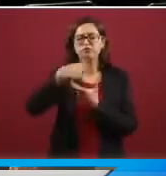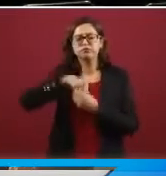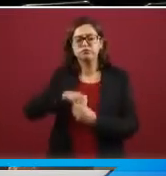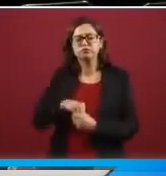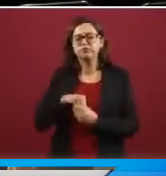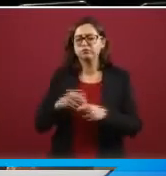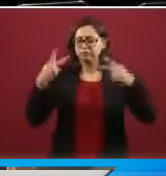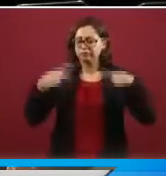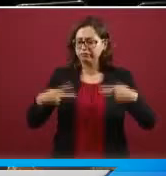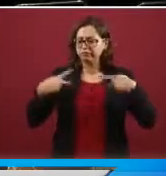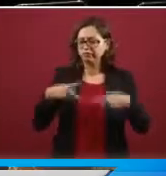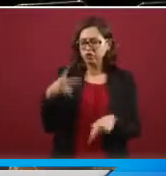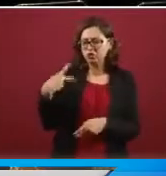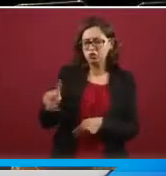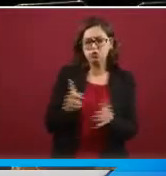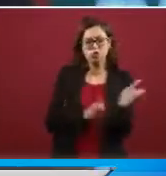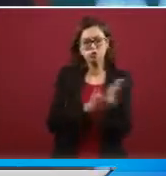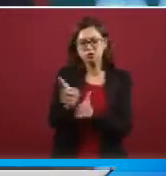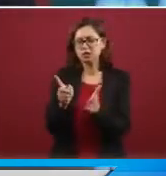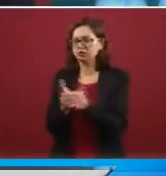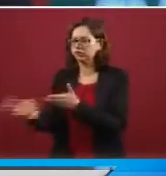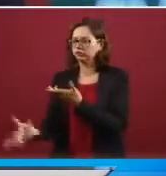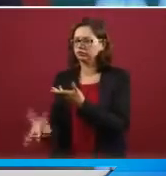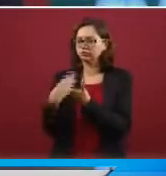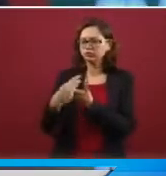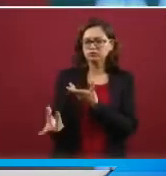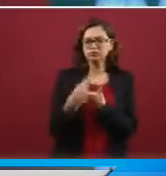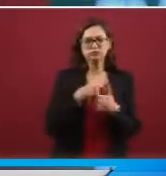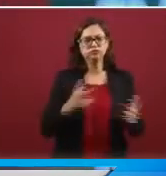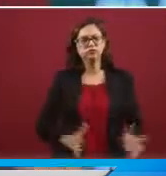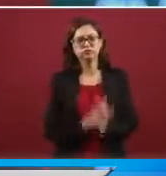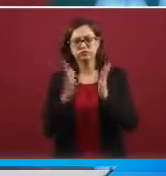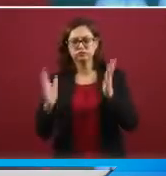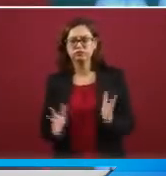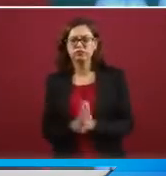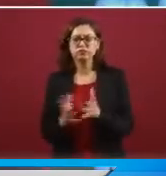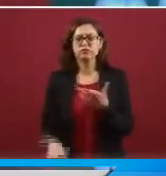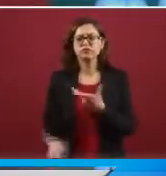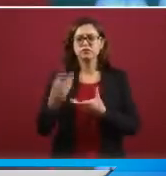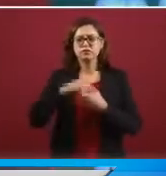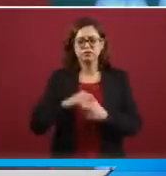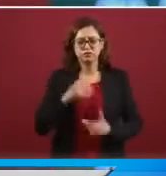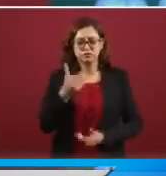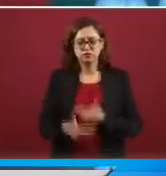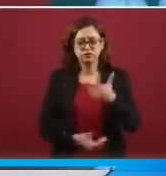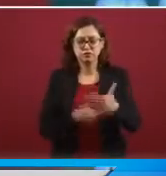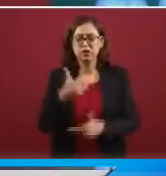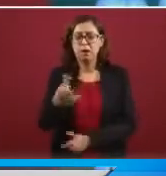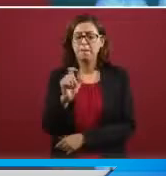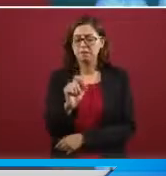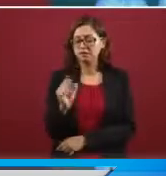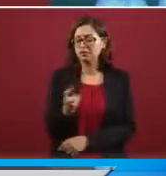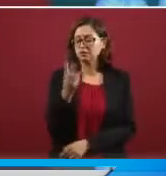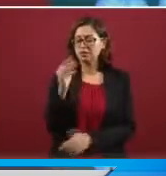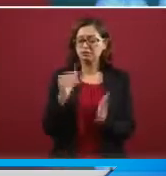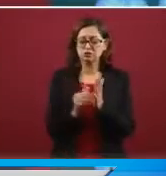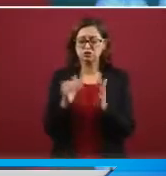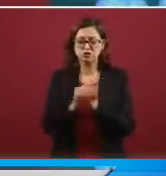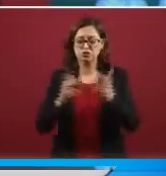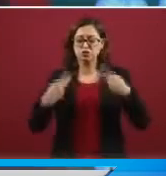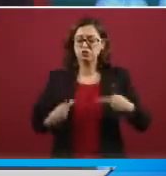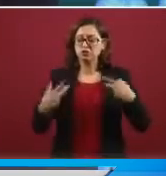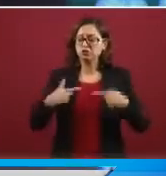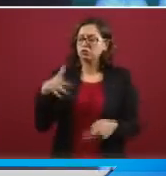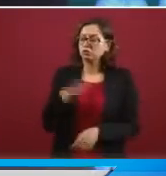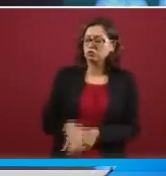años en el cargo y reitera que ha aceptado el cargo con el firme convencimiento de lograr una vida de bienestar para los mexicanos con modelos que tengan en el centro a